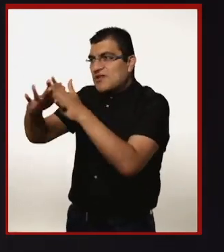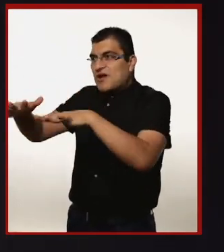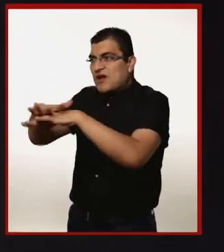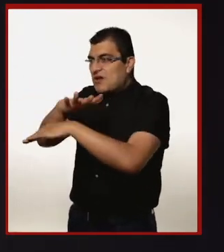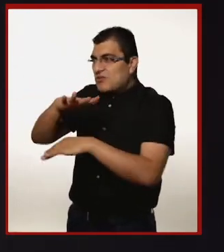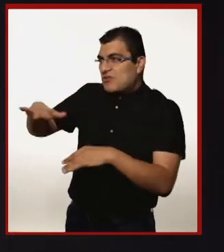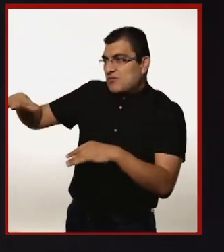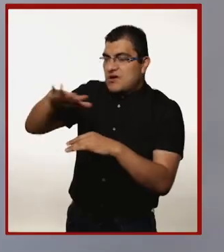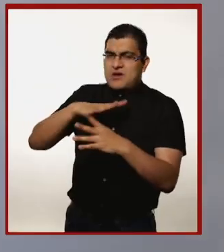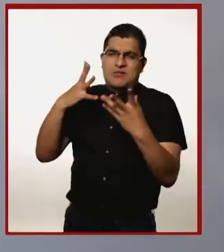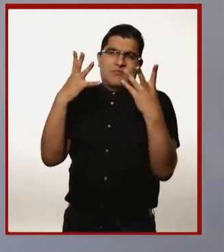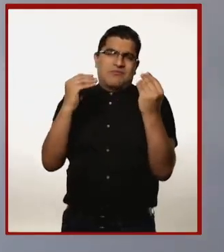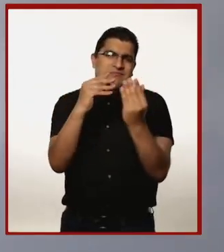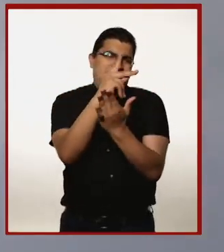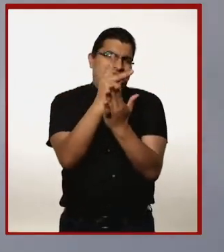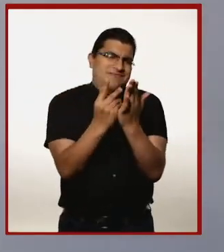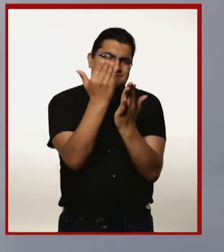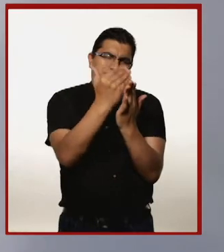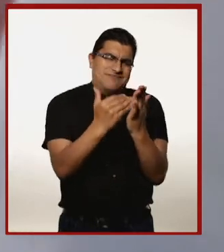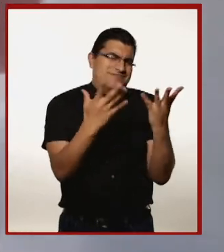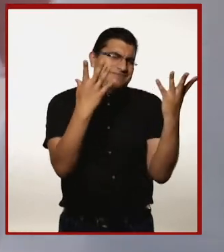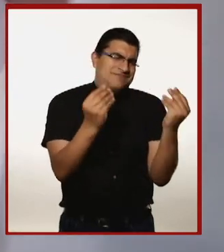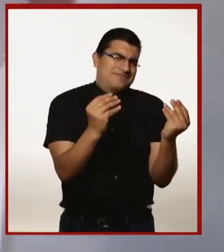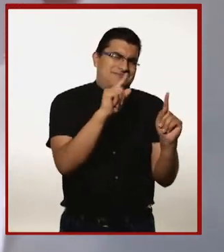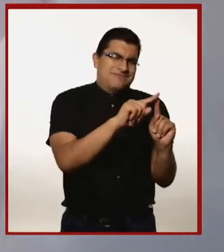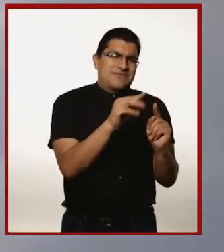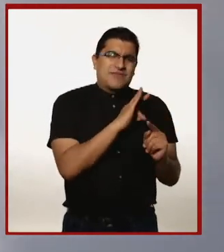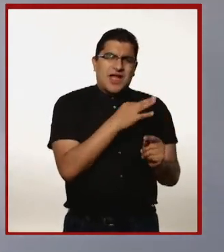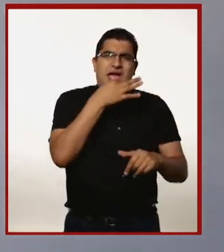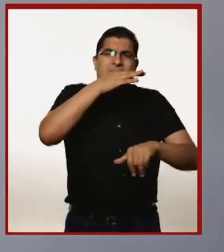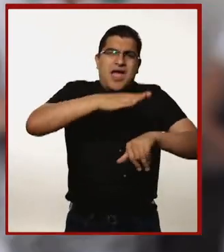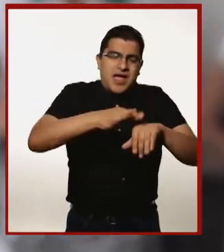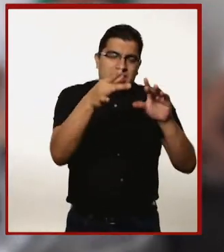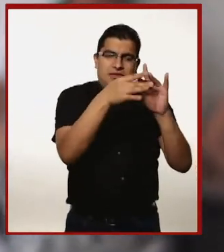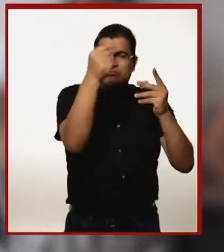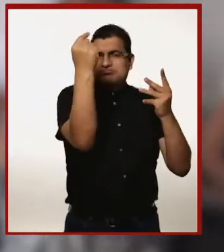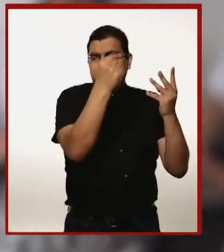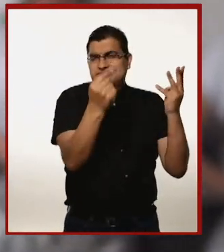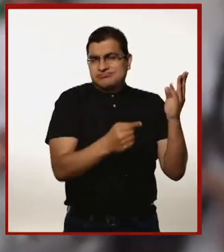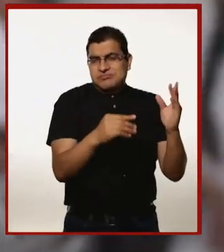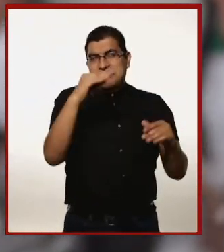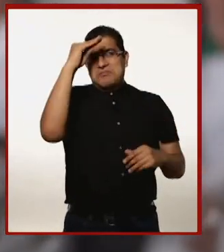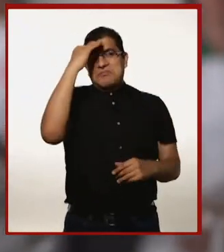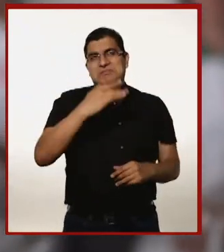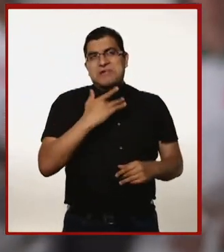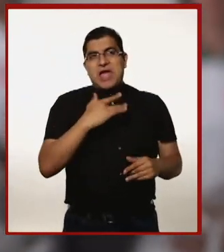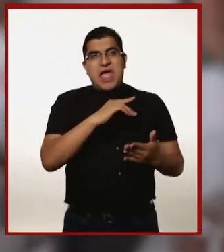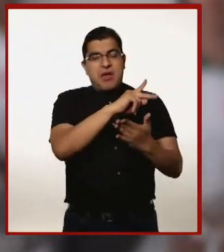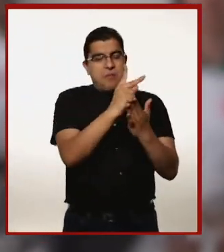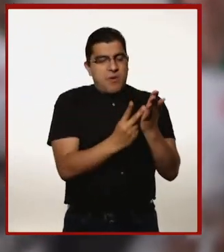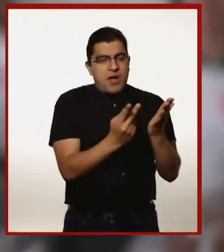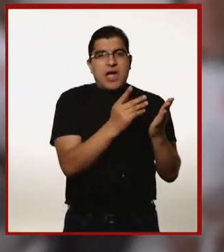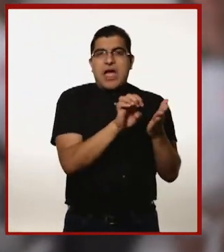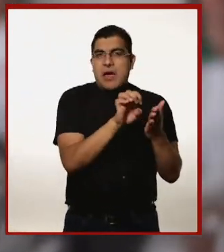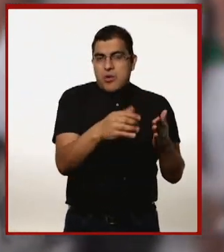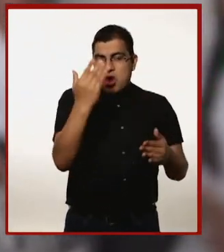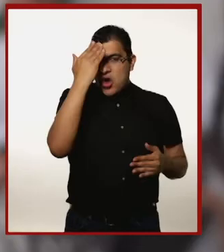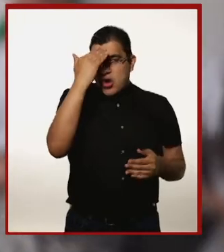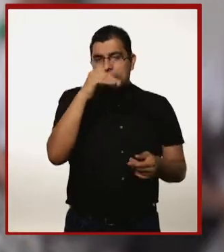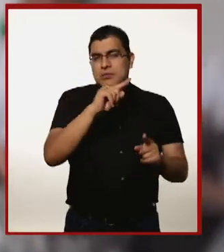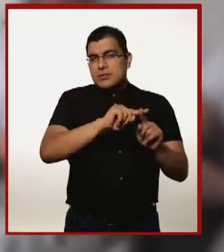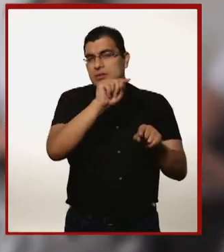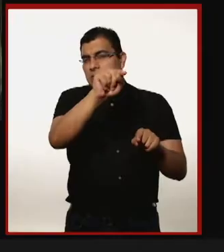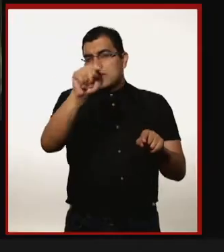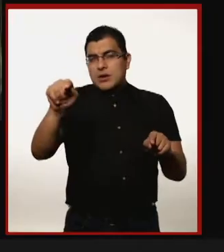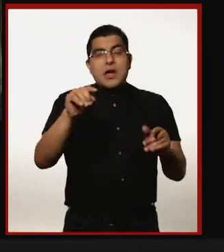entorno. Hay infinidad de proyectos que pudiéramos mencionar sobre esto. Pienso en proyectos que he conocido,